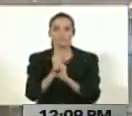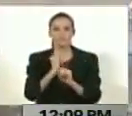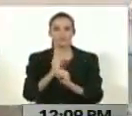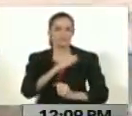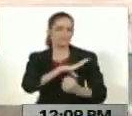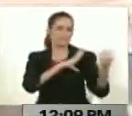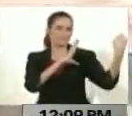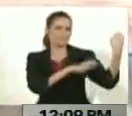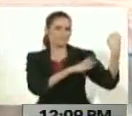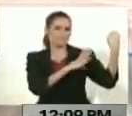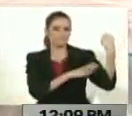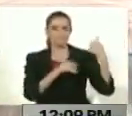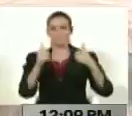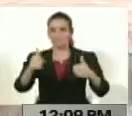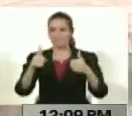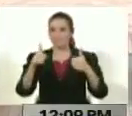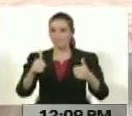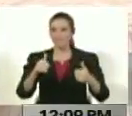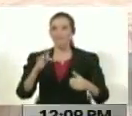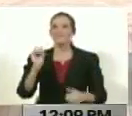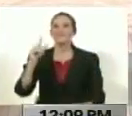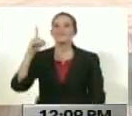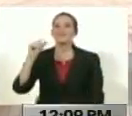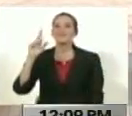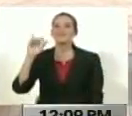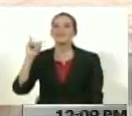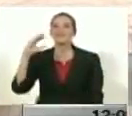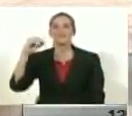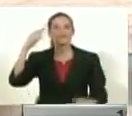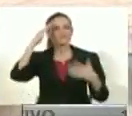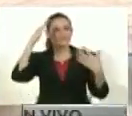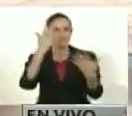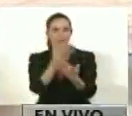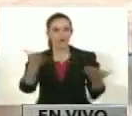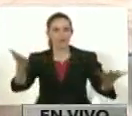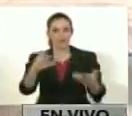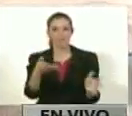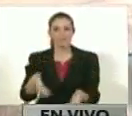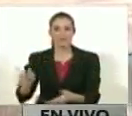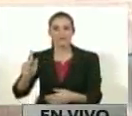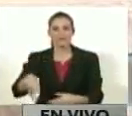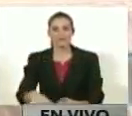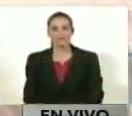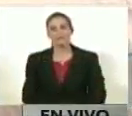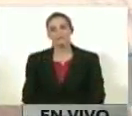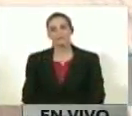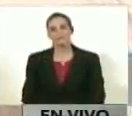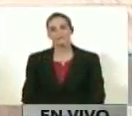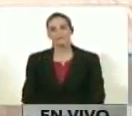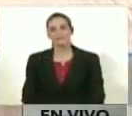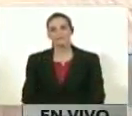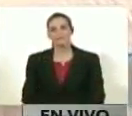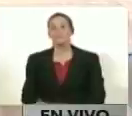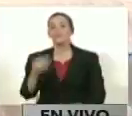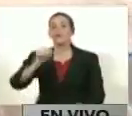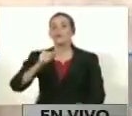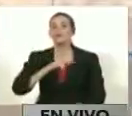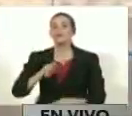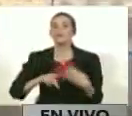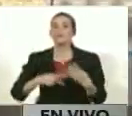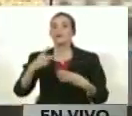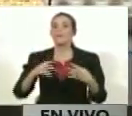músculos finos. ¿Ah? Federico Betancur, bueno, un saludo a todos los invitados. ¿Ah? Estamos hoy en un